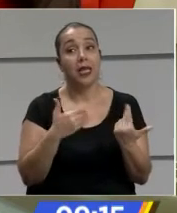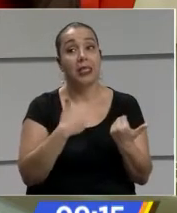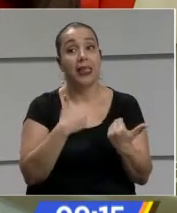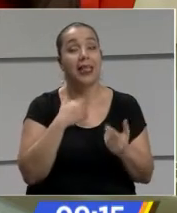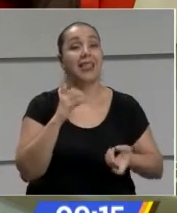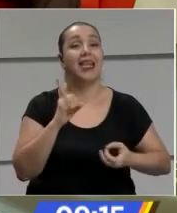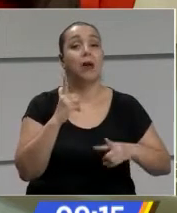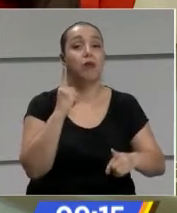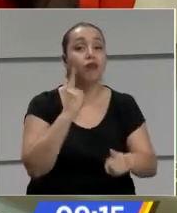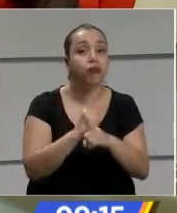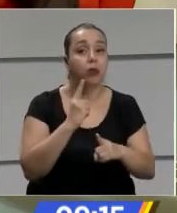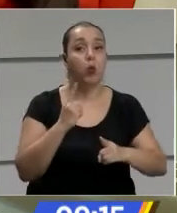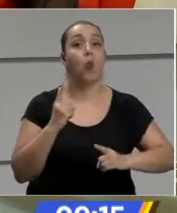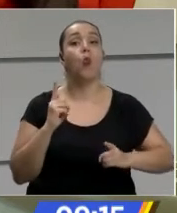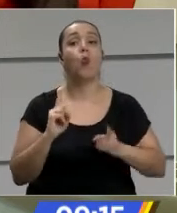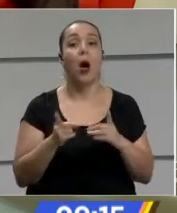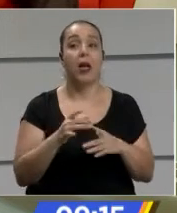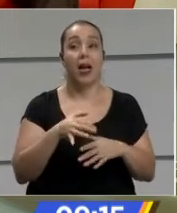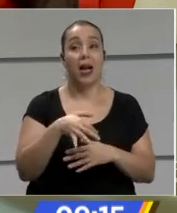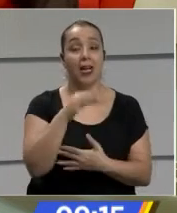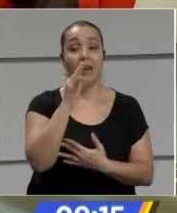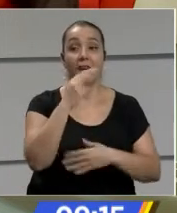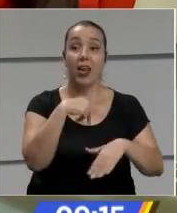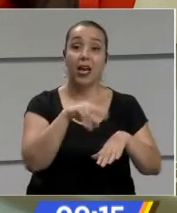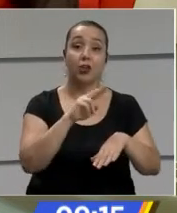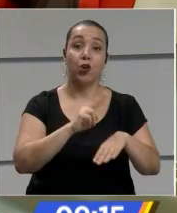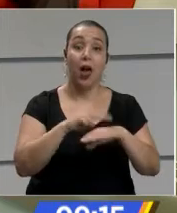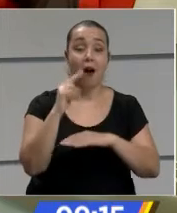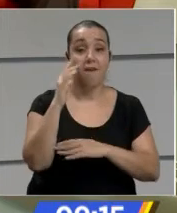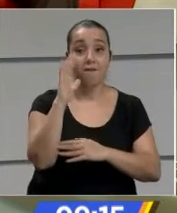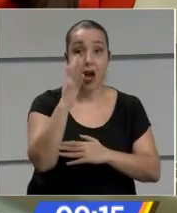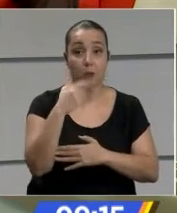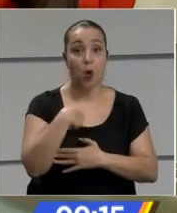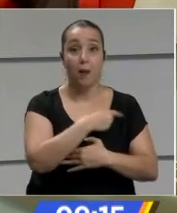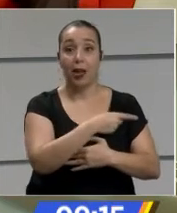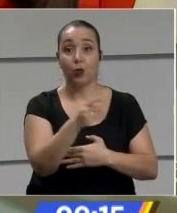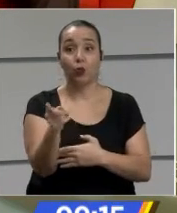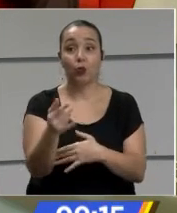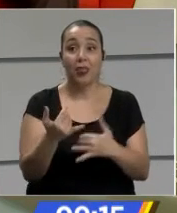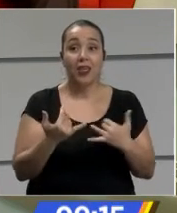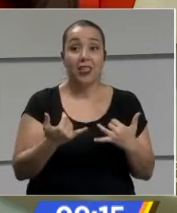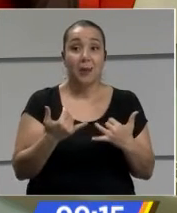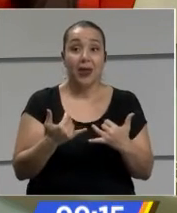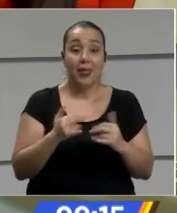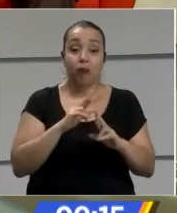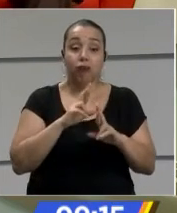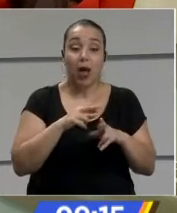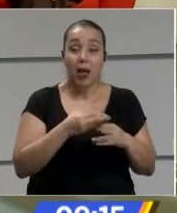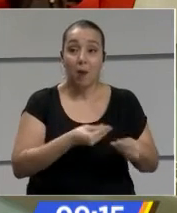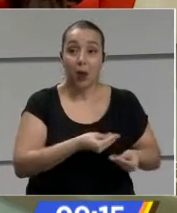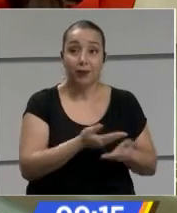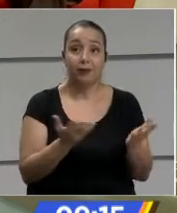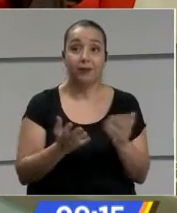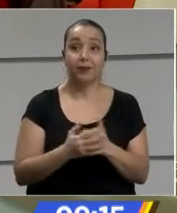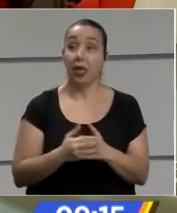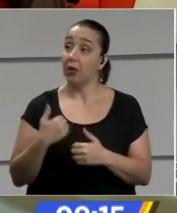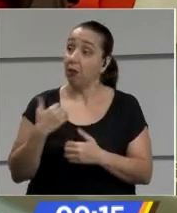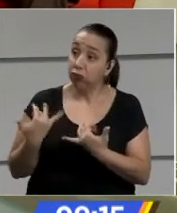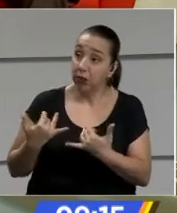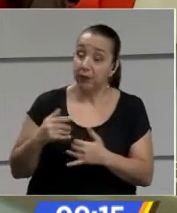opciones que tenemos es la correcta? Café Nacional, Facebook, para que pasen inmediatamente esa respuesta. ¿La tenemos, Sergio,